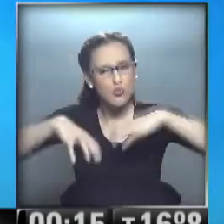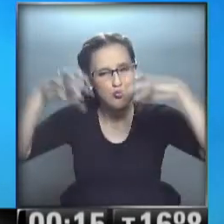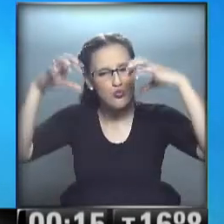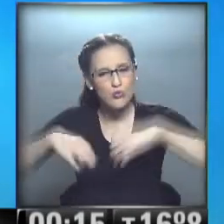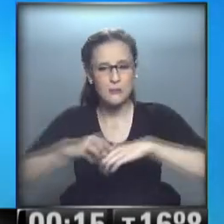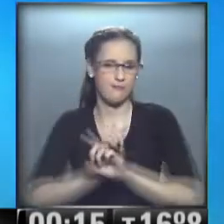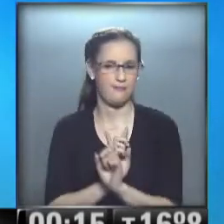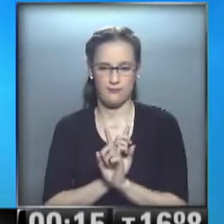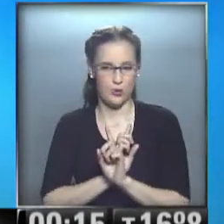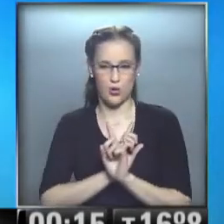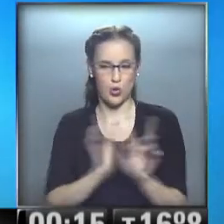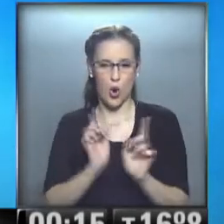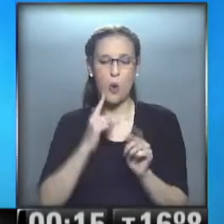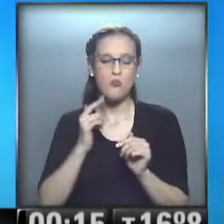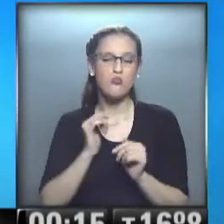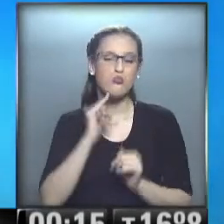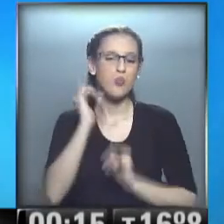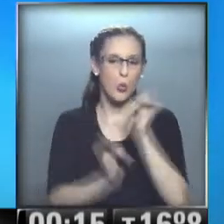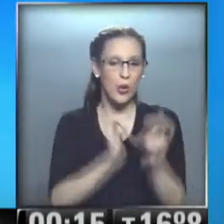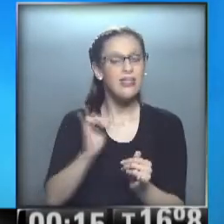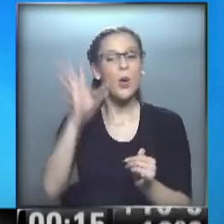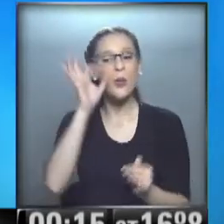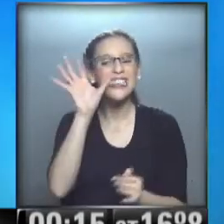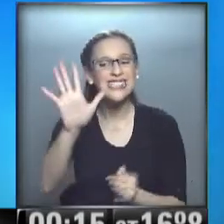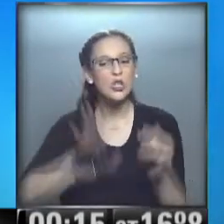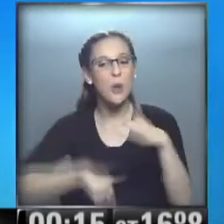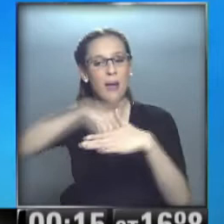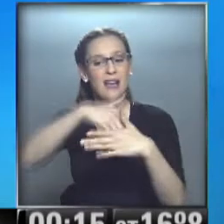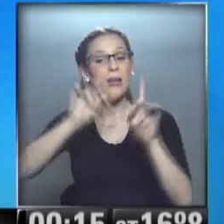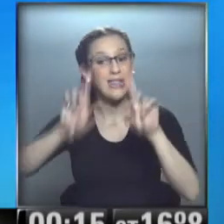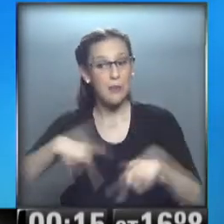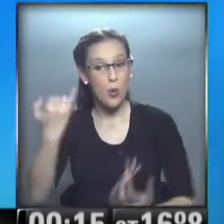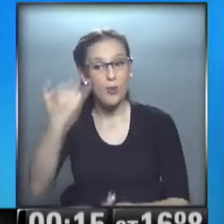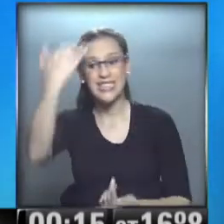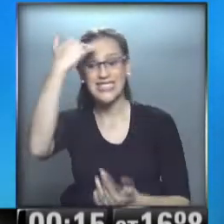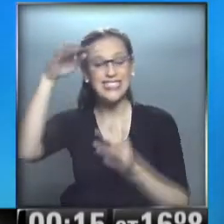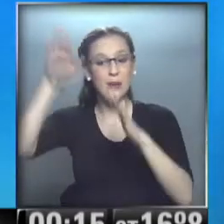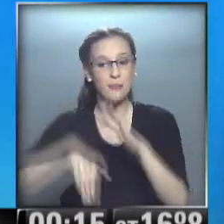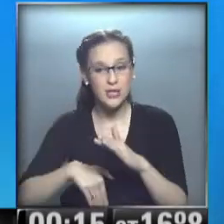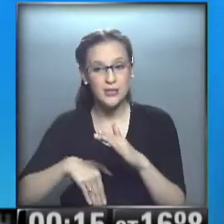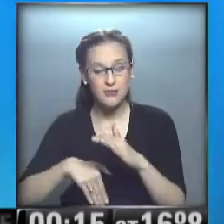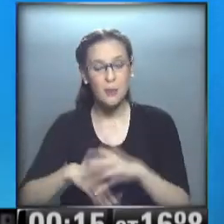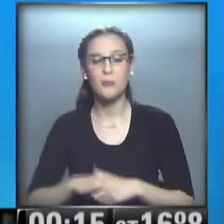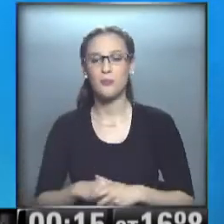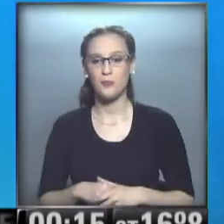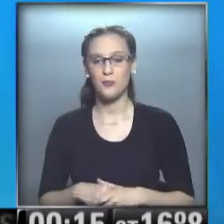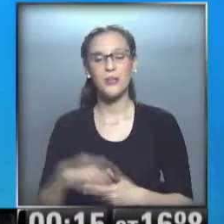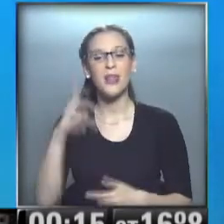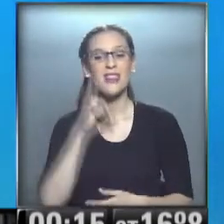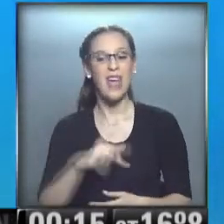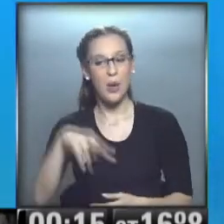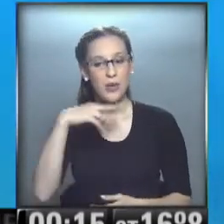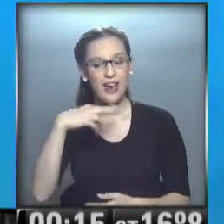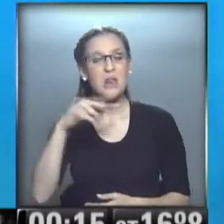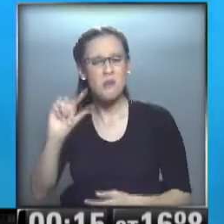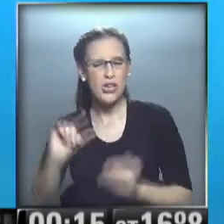están anunciando para las próximas horas. 25 de máxima también para el jueves, 15 de mínima para el mismo día. El viernes asciende un poco